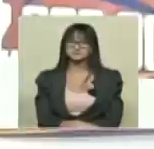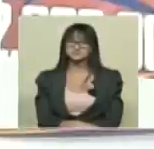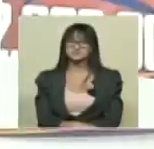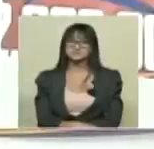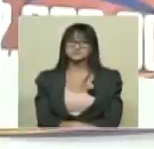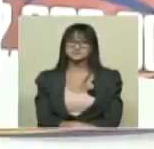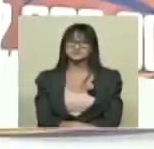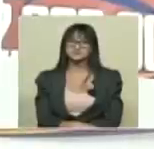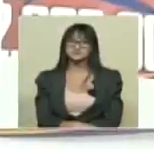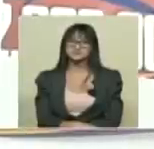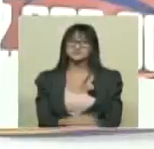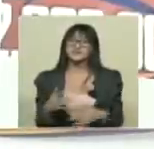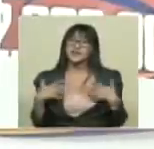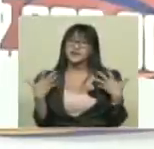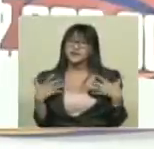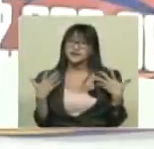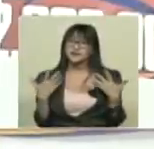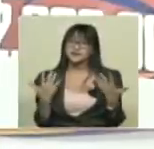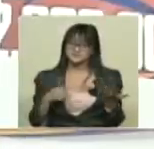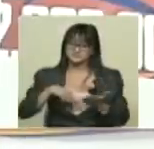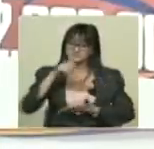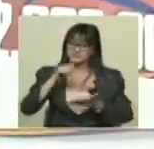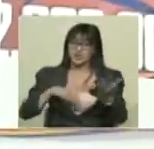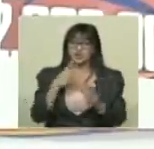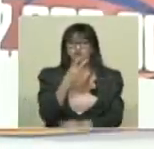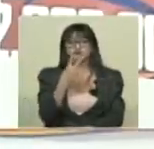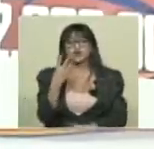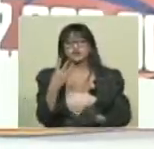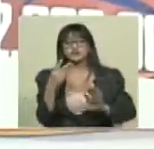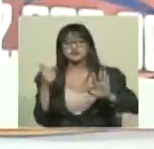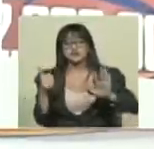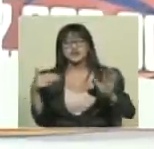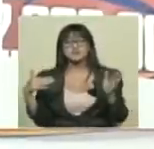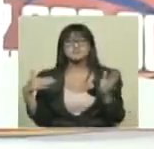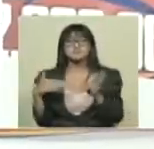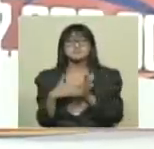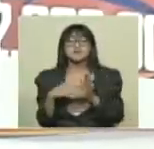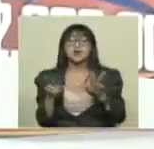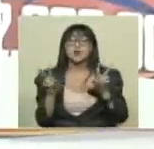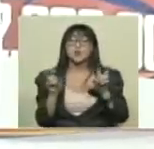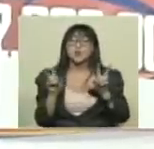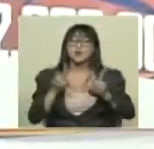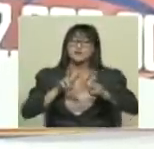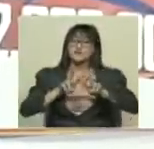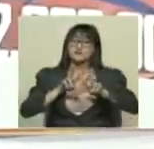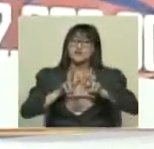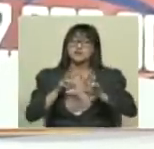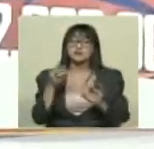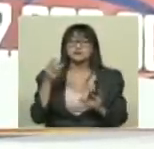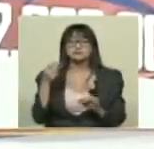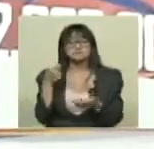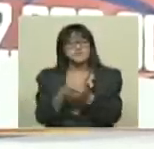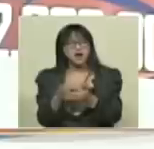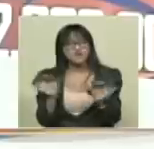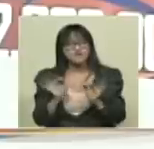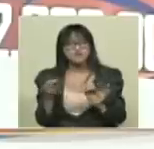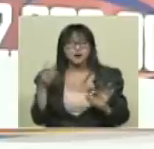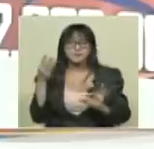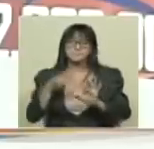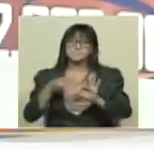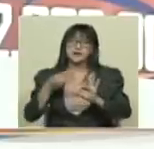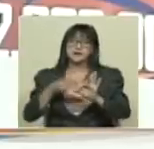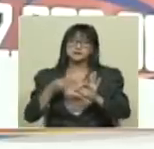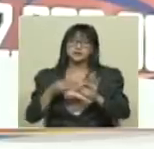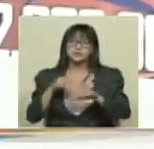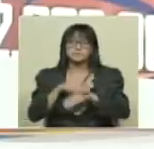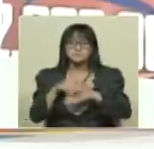Por eso me da mucha alegría firmar 236.000 nuevas viviendas con el Petro. Ministro